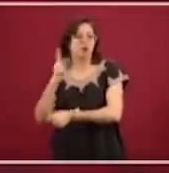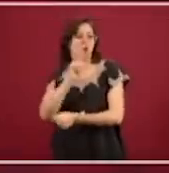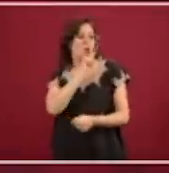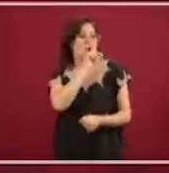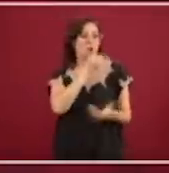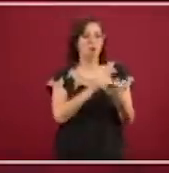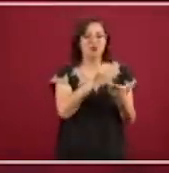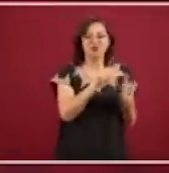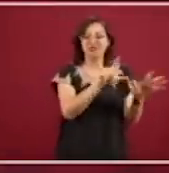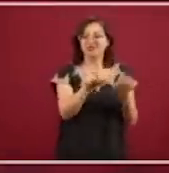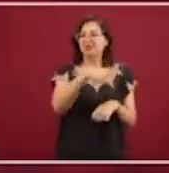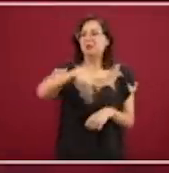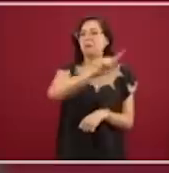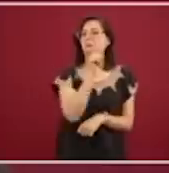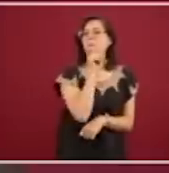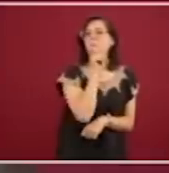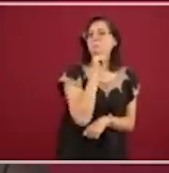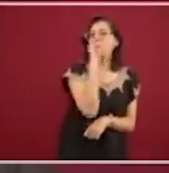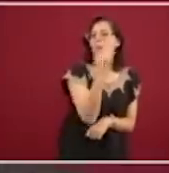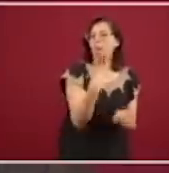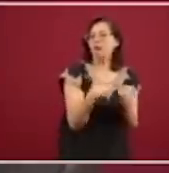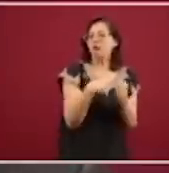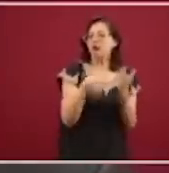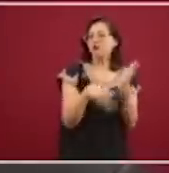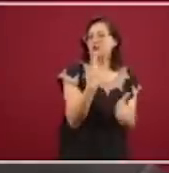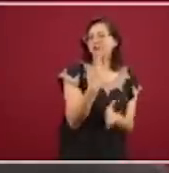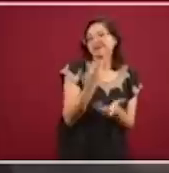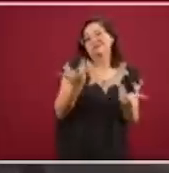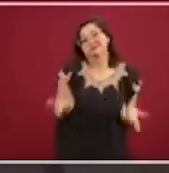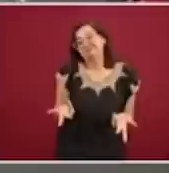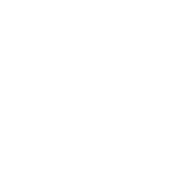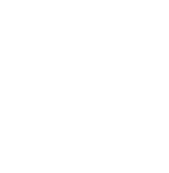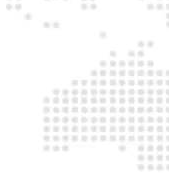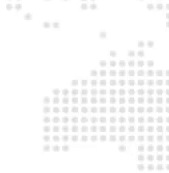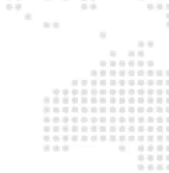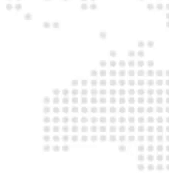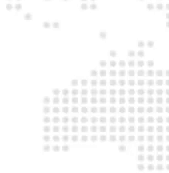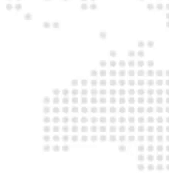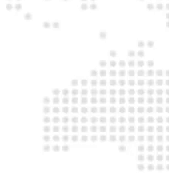consideramos que sea algo que necesariamente deba reproducirse en el conjunto de la población.